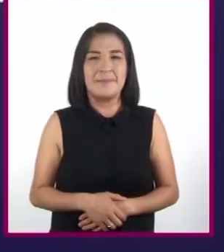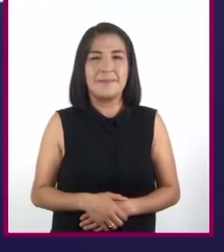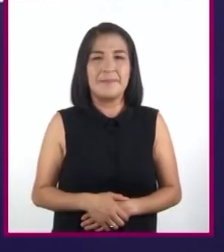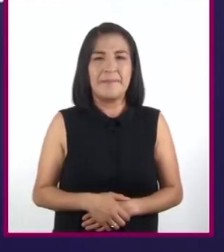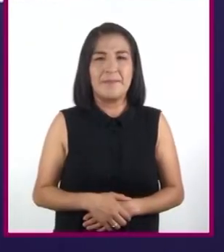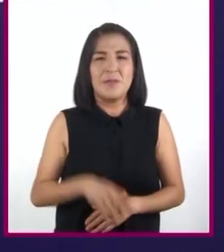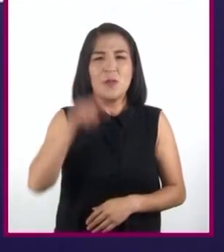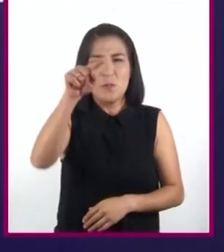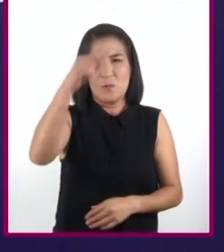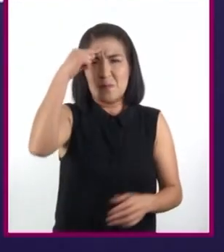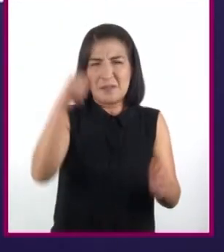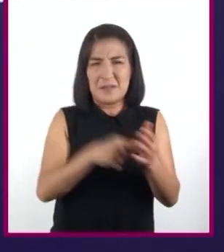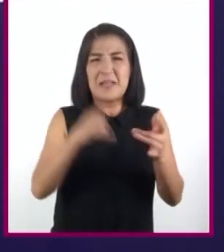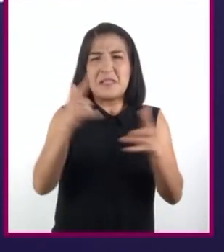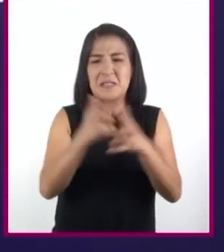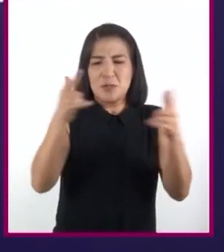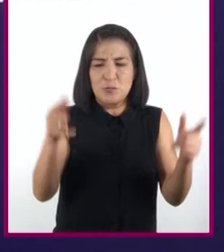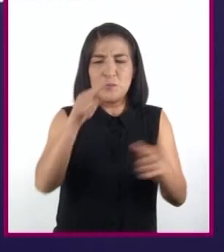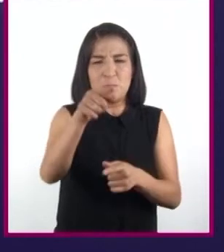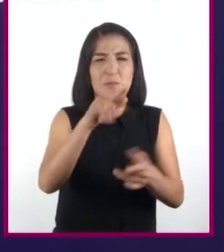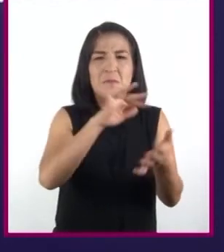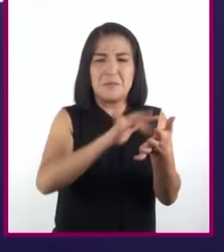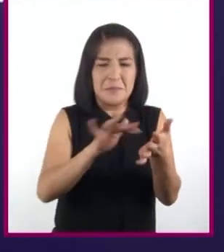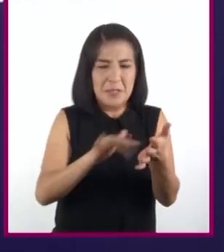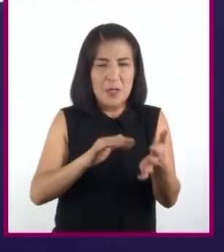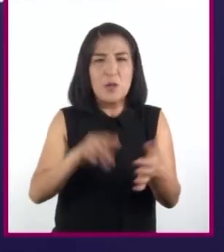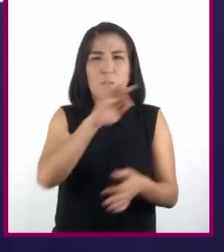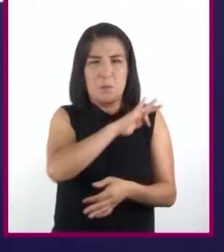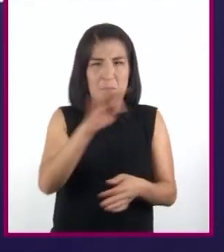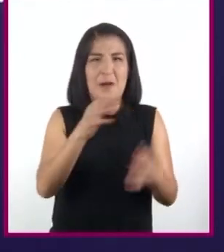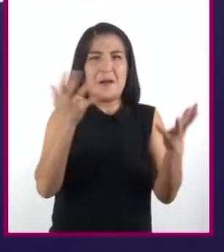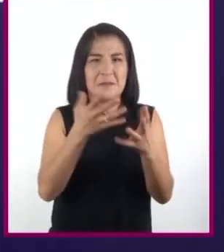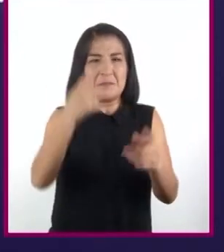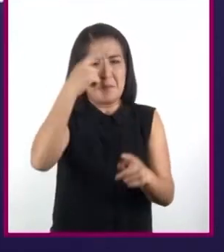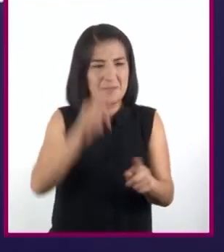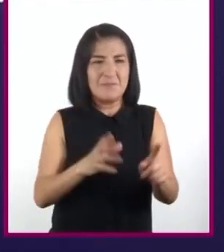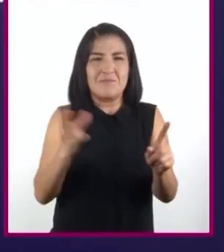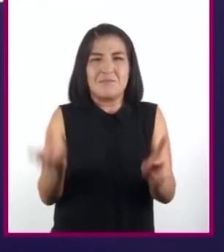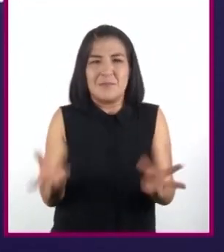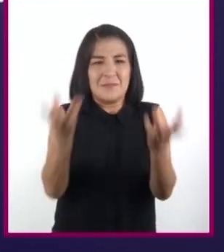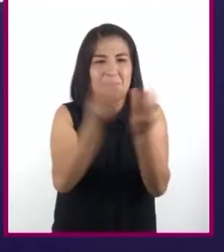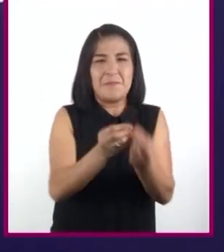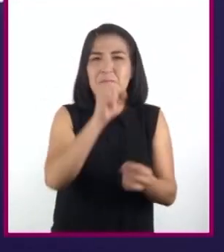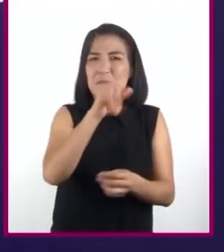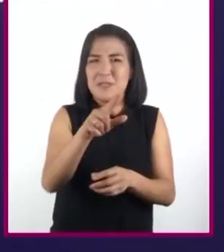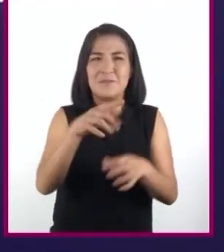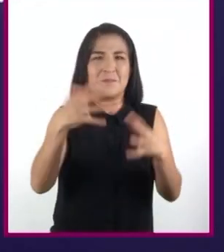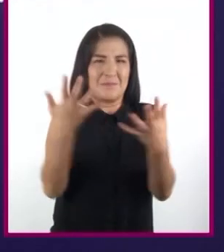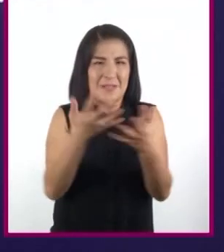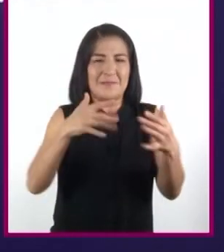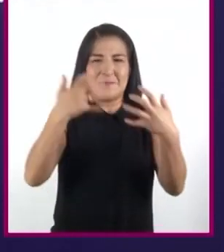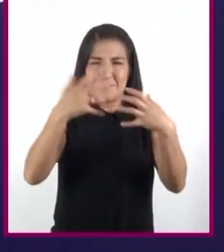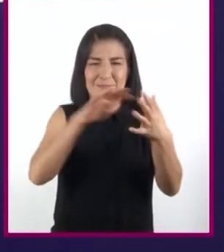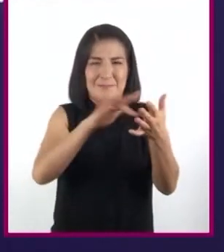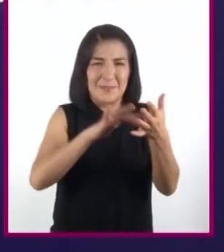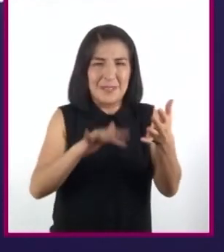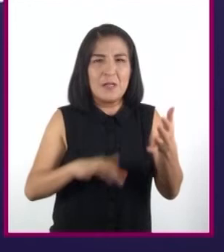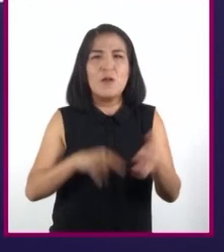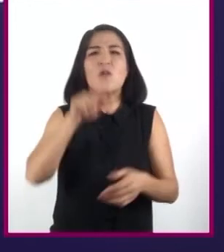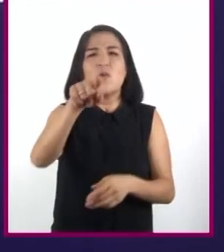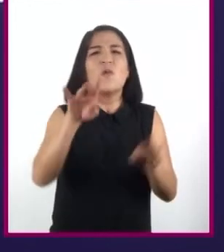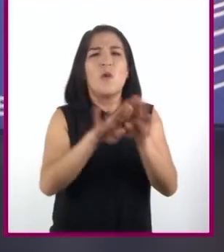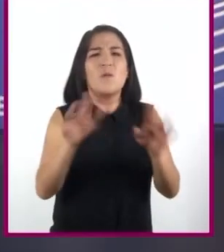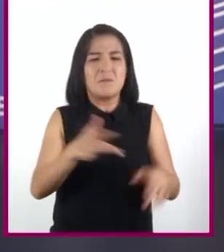¿Crees que de las historias que has leído podrían pertenecer a alguno de estos movimientos? ¿Cómo lo